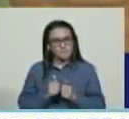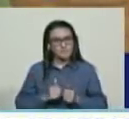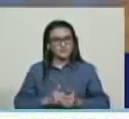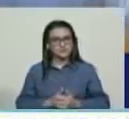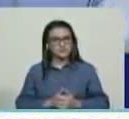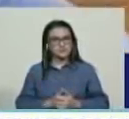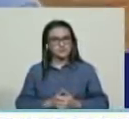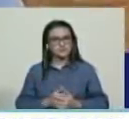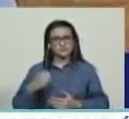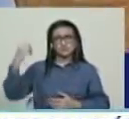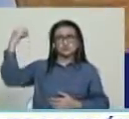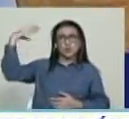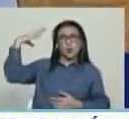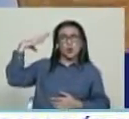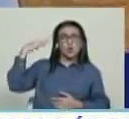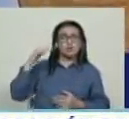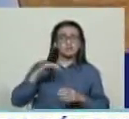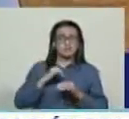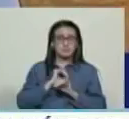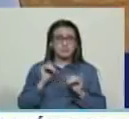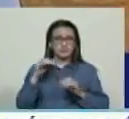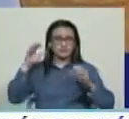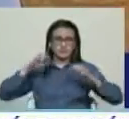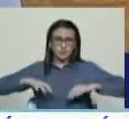en esa Pepe Sol y después aquí en este palo de agua.